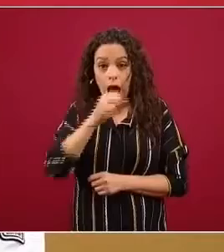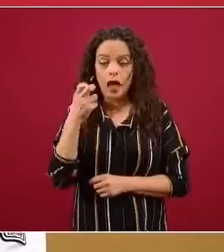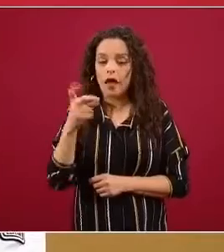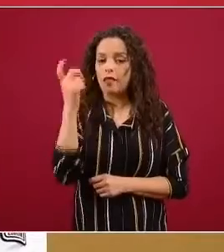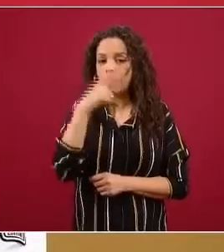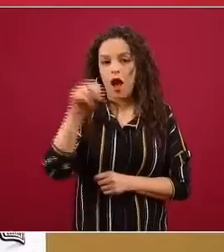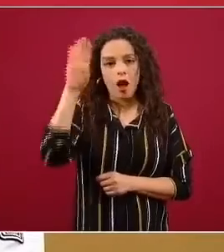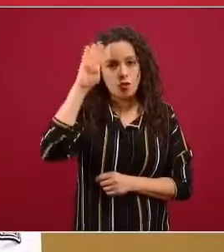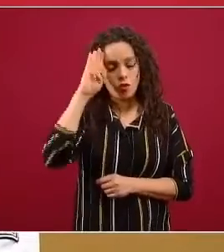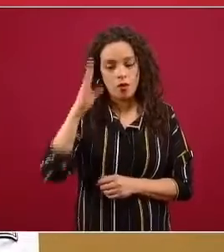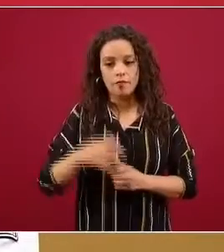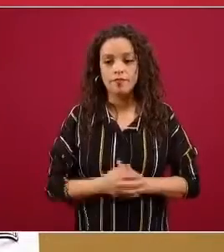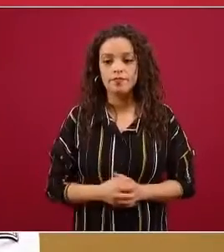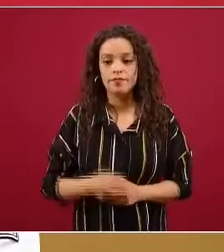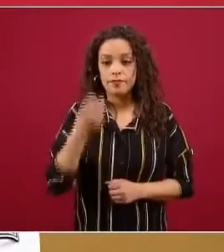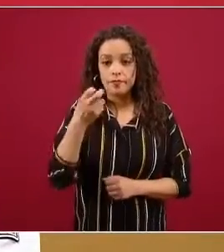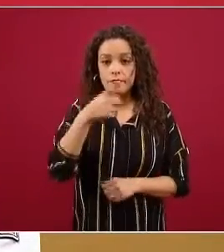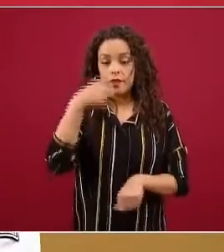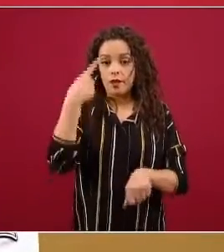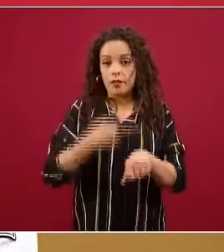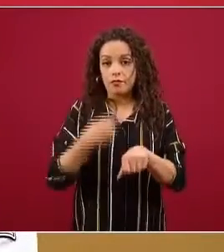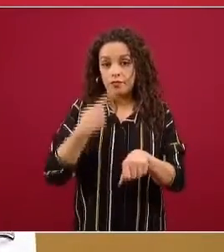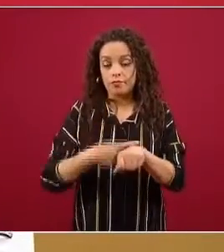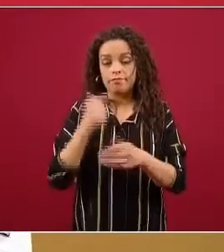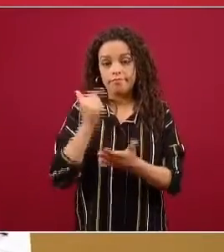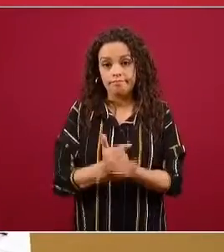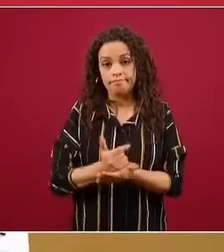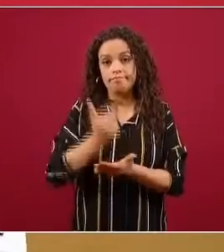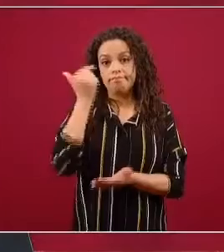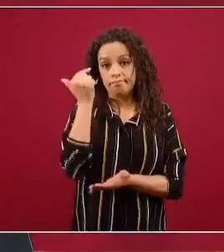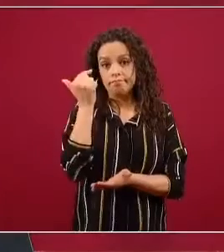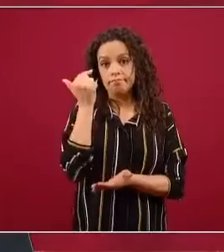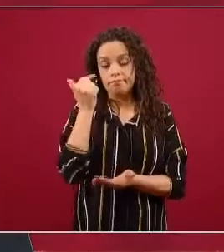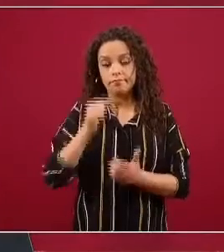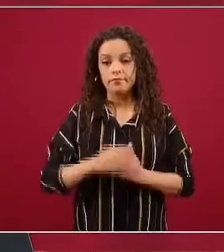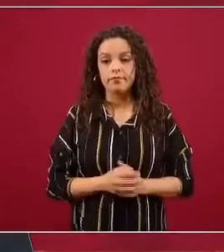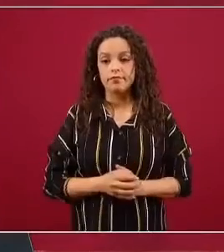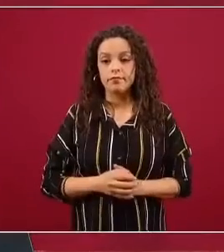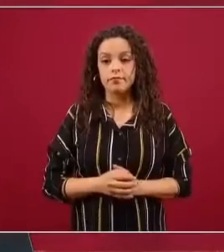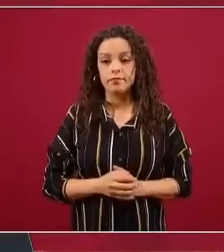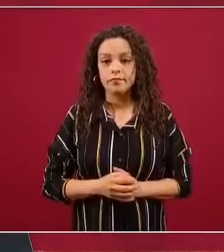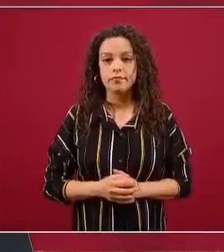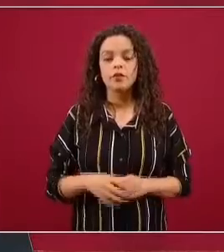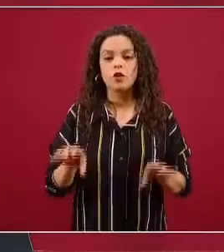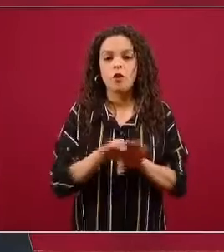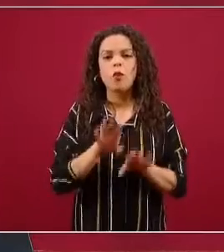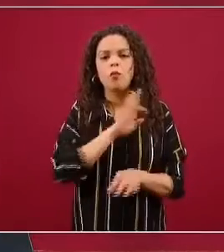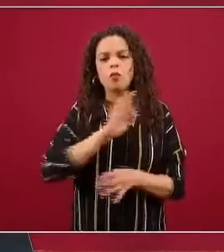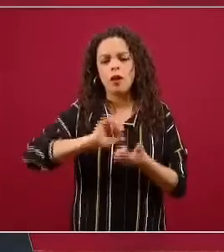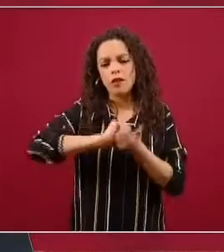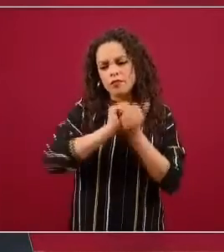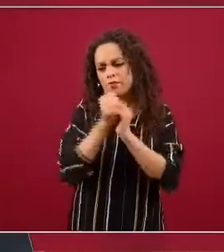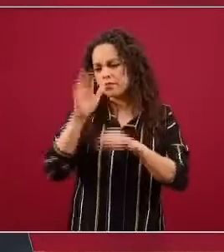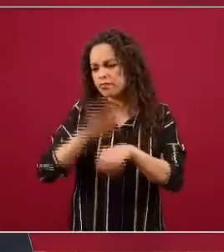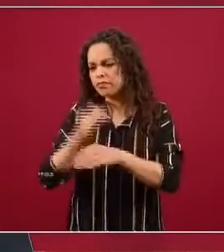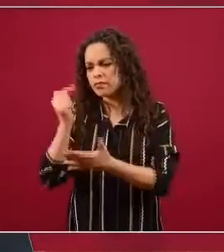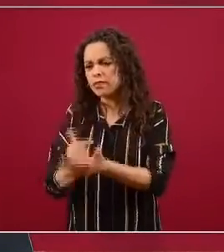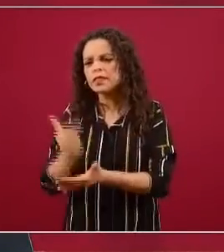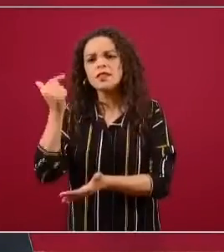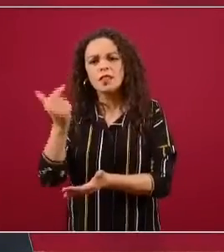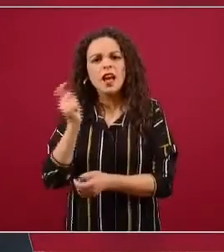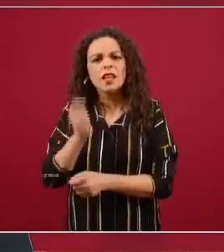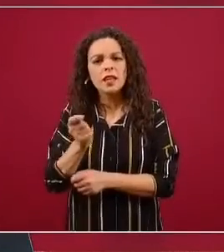enfermedades crónicas que pueden aumentar el riesgo de complicaciones. ¿En qué consisten estas complicaciones? En que se